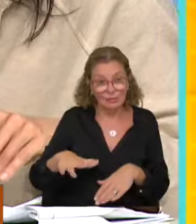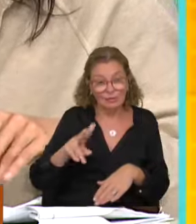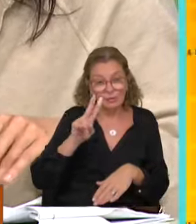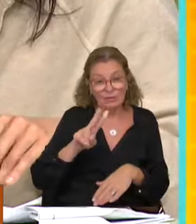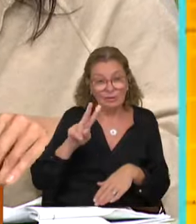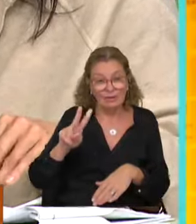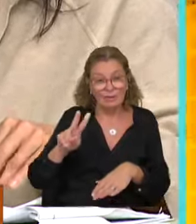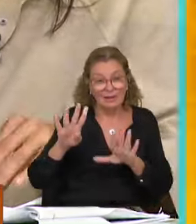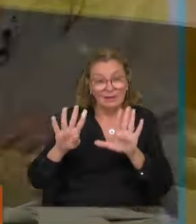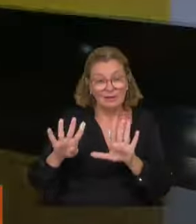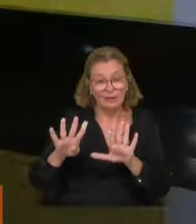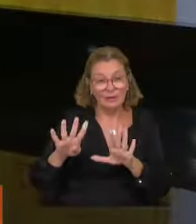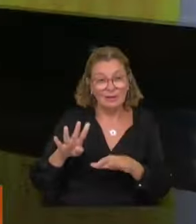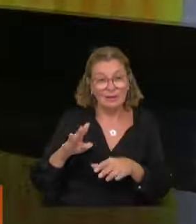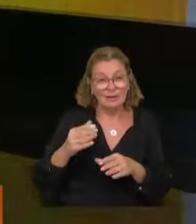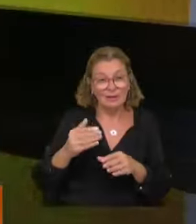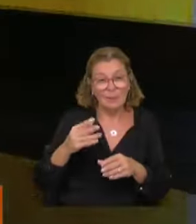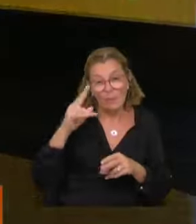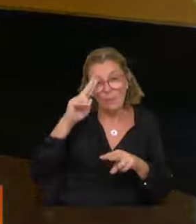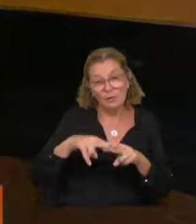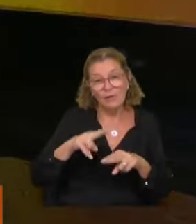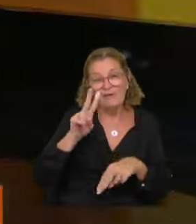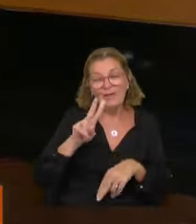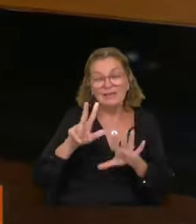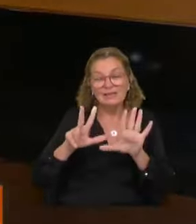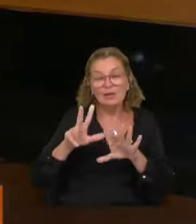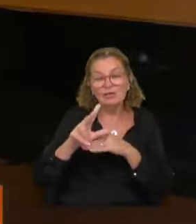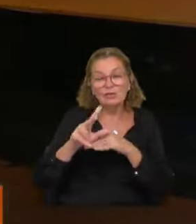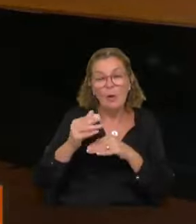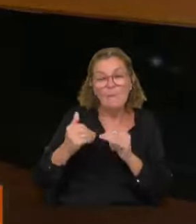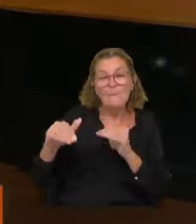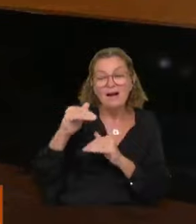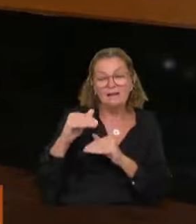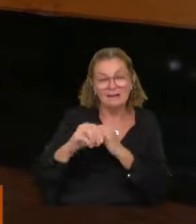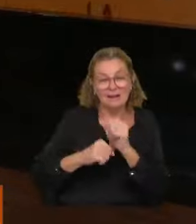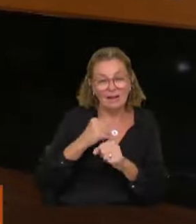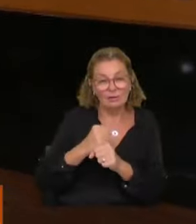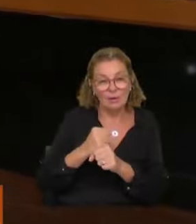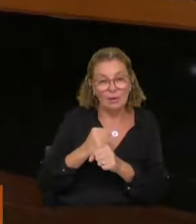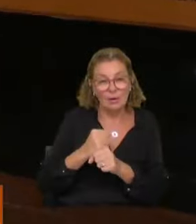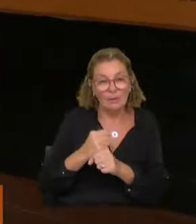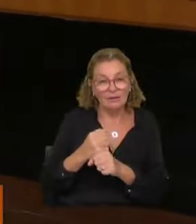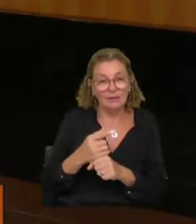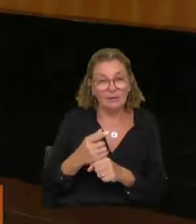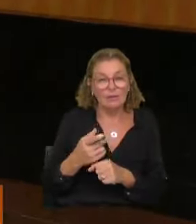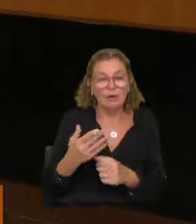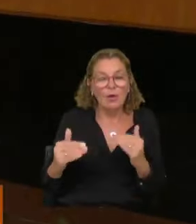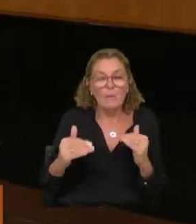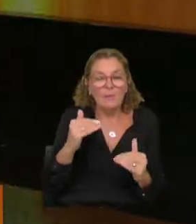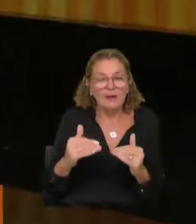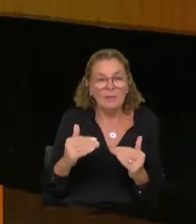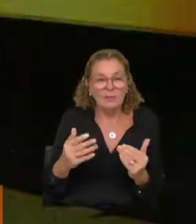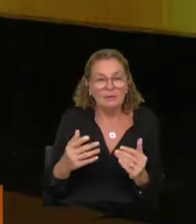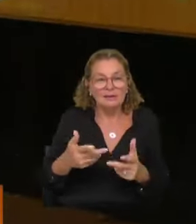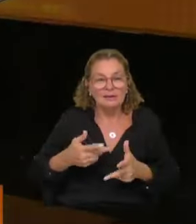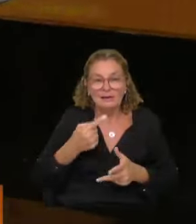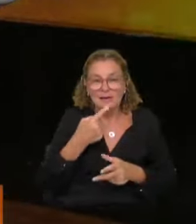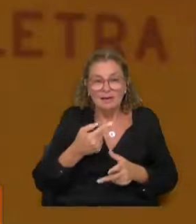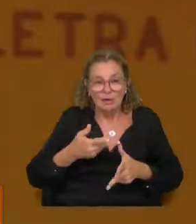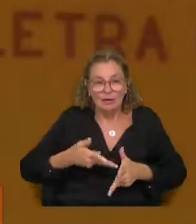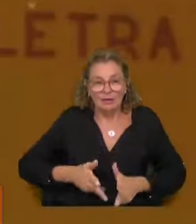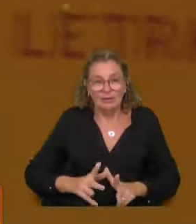se murieron 28 más que el año pasado podemos comparar tasas o comparamos números absolutos dijimos que habían nacido